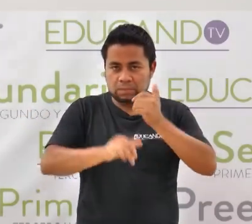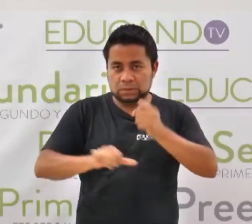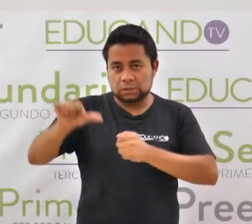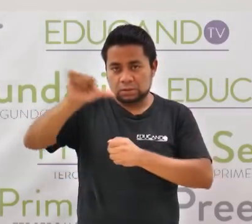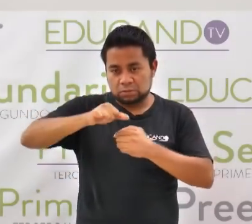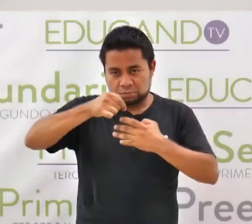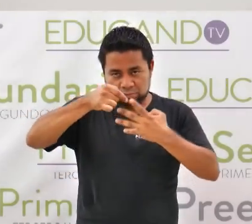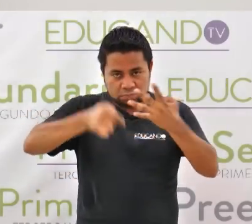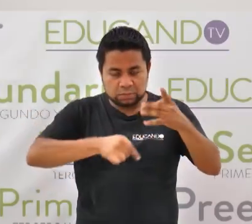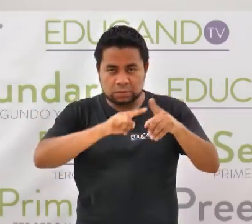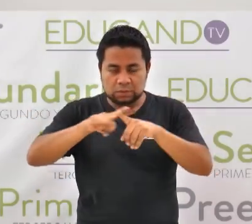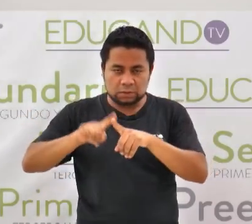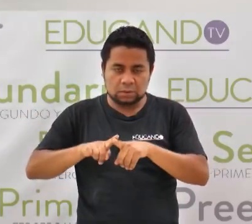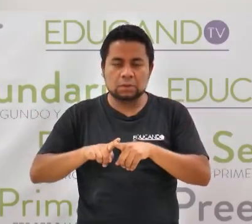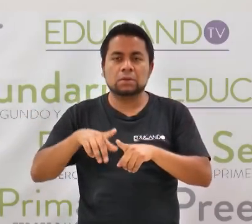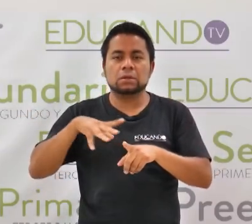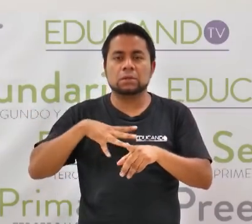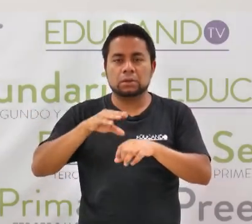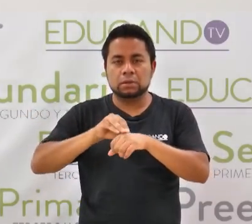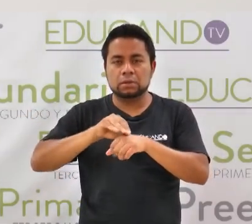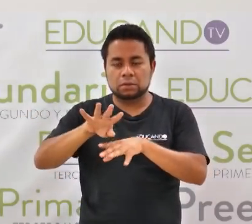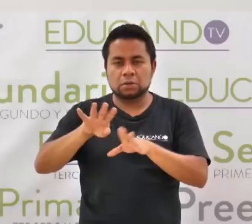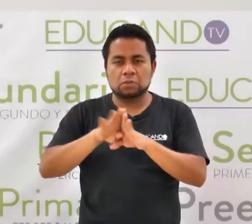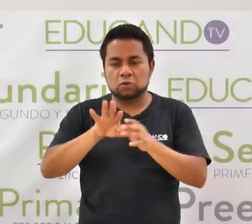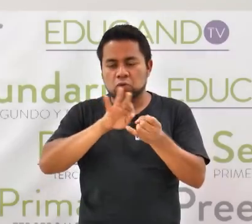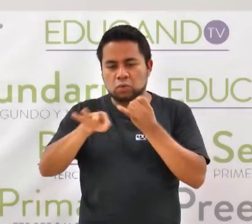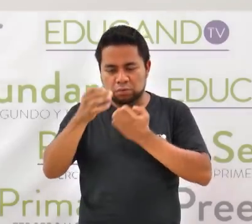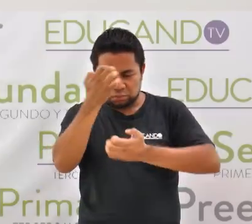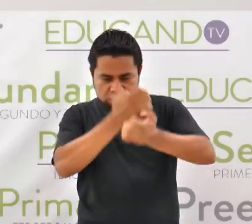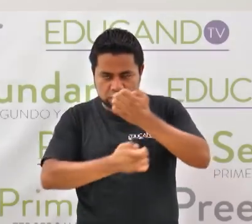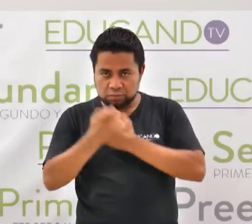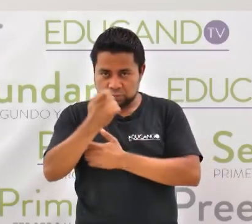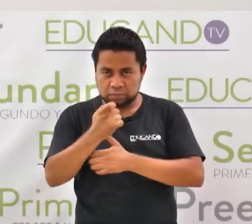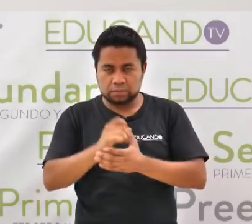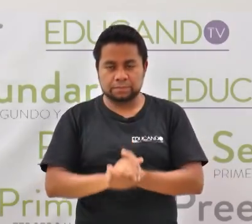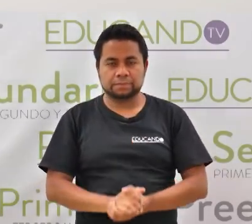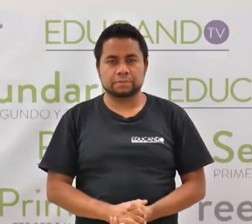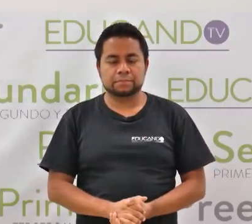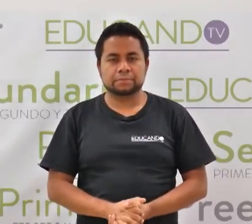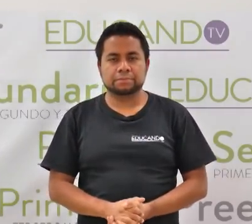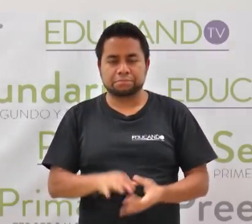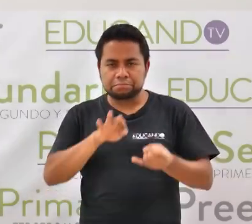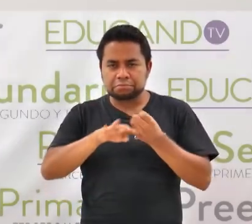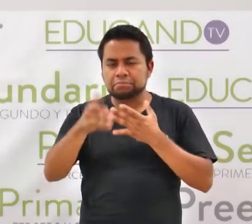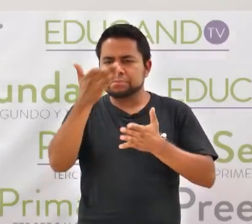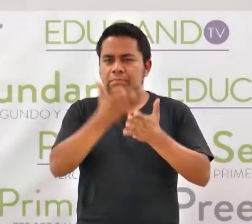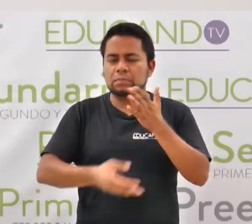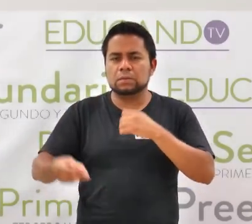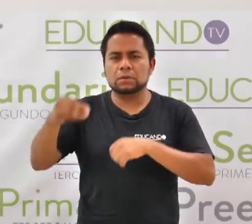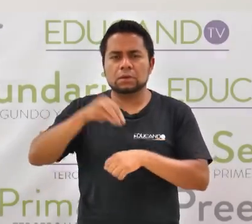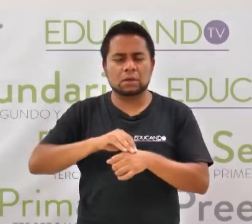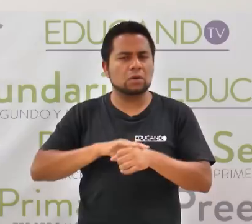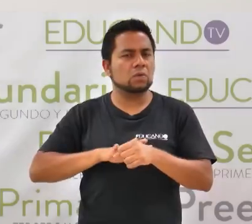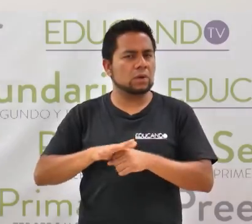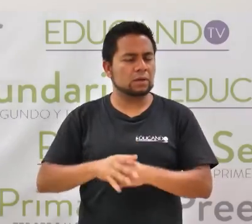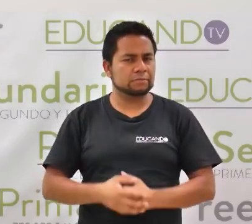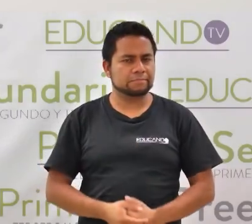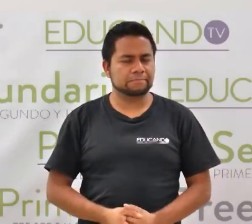hoy los van a hacer en la última revisión. Y por último, aquí falta algo. ¿Qué creen que va